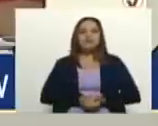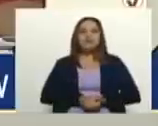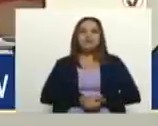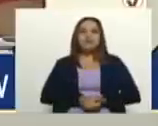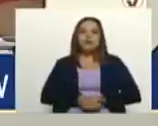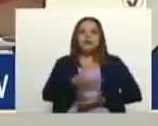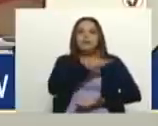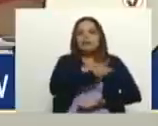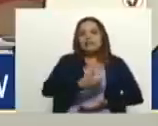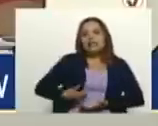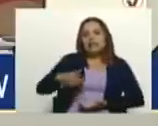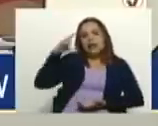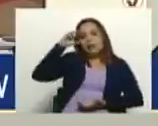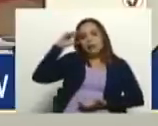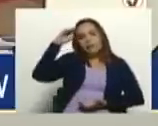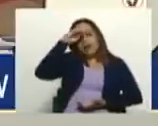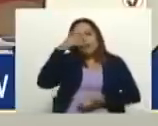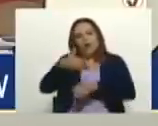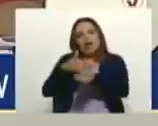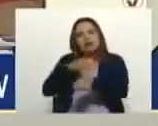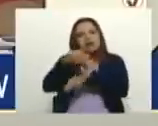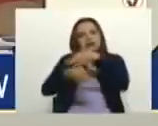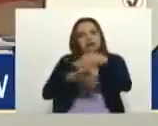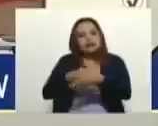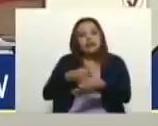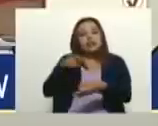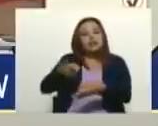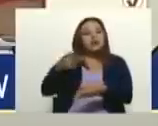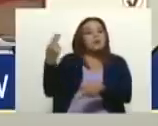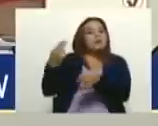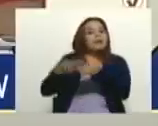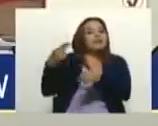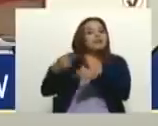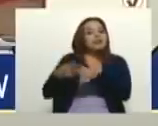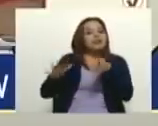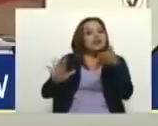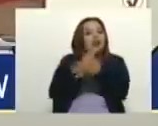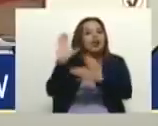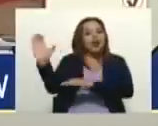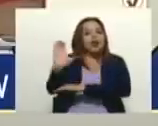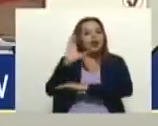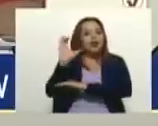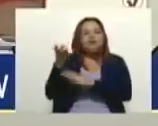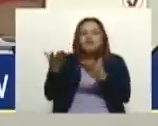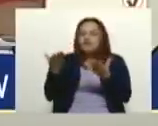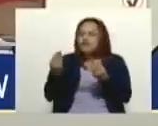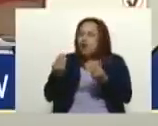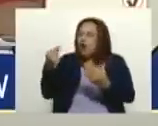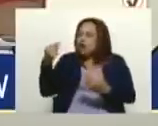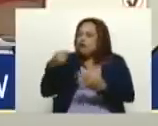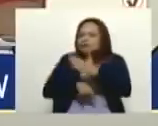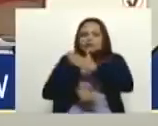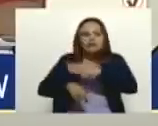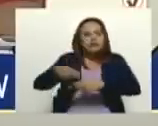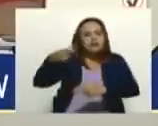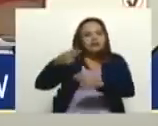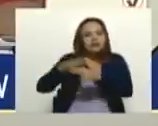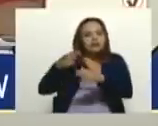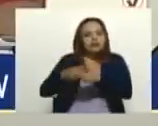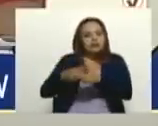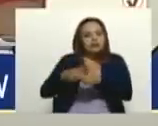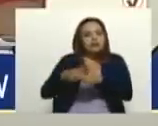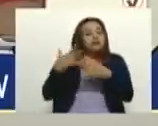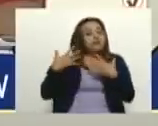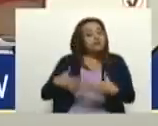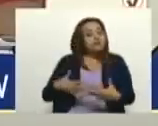presidente Petro y sus declaraciones, muy grave lo que está ocurriendo en Colombia. Muy, pero muy grave.